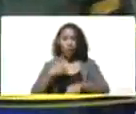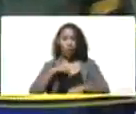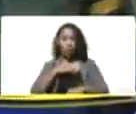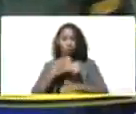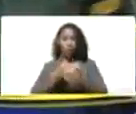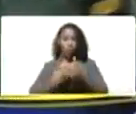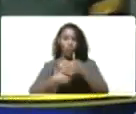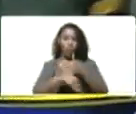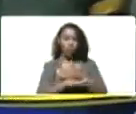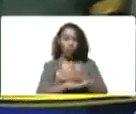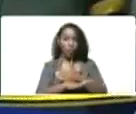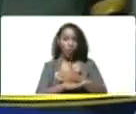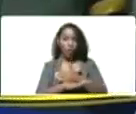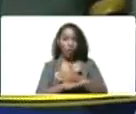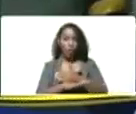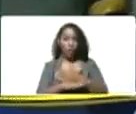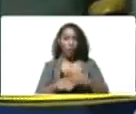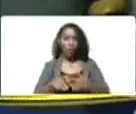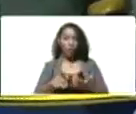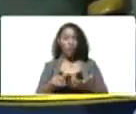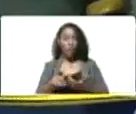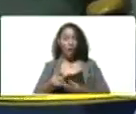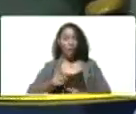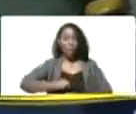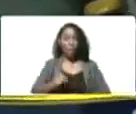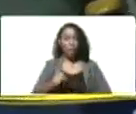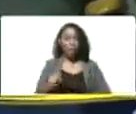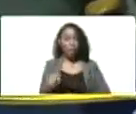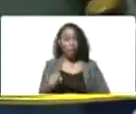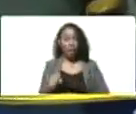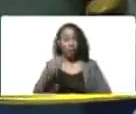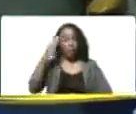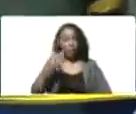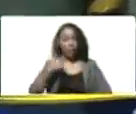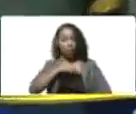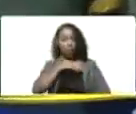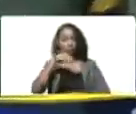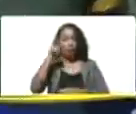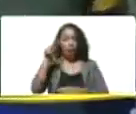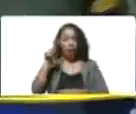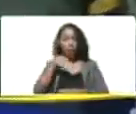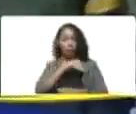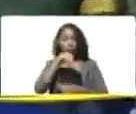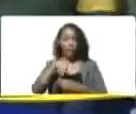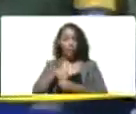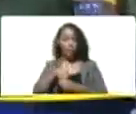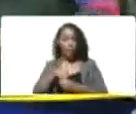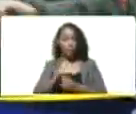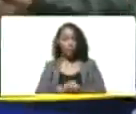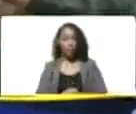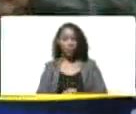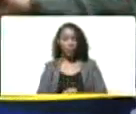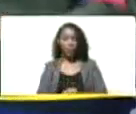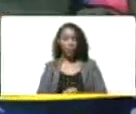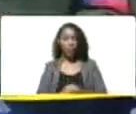saliendo del cuartel de la Policía Militar, los que estábamos allí, hacia el cuartel San Carlos.